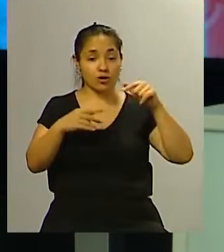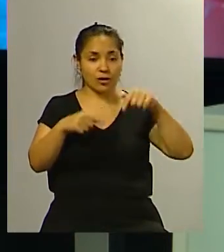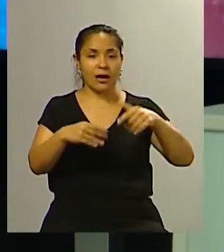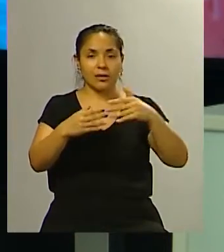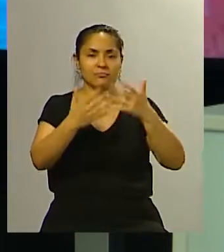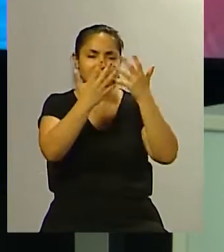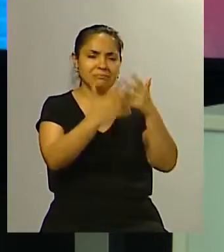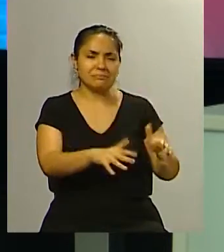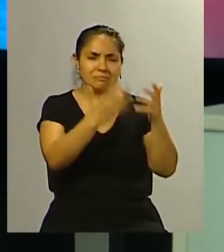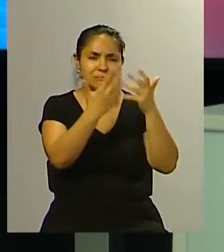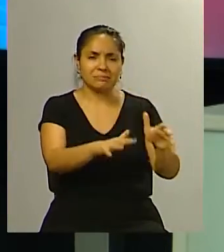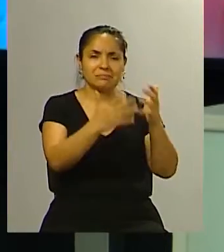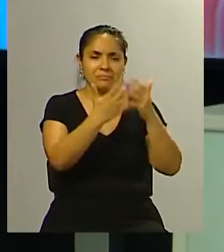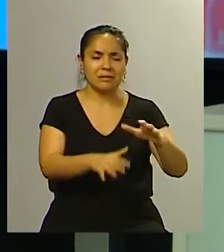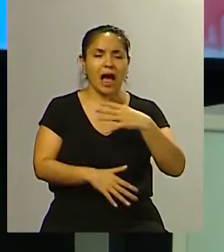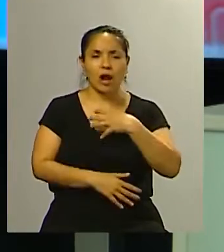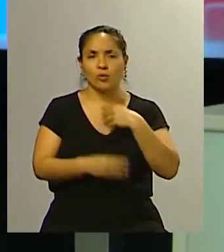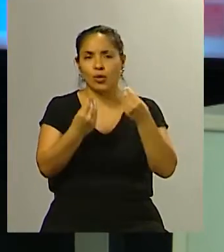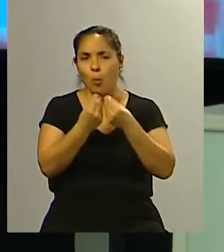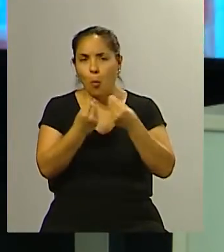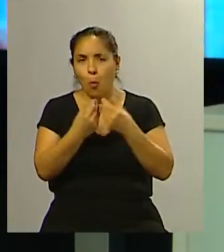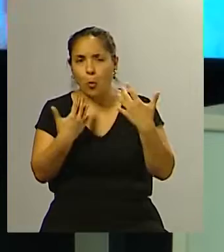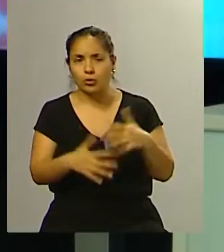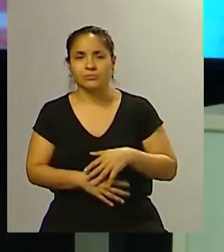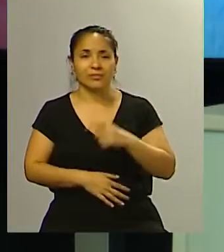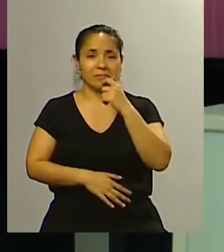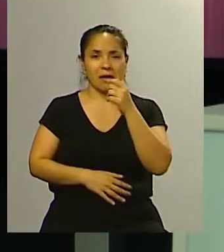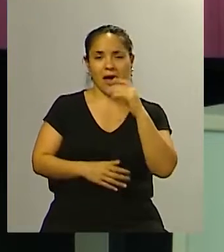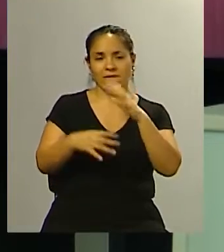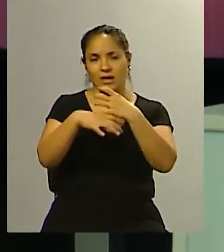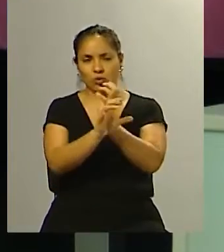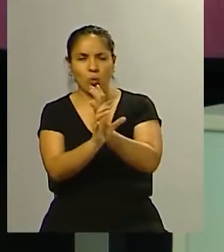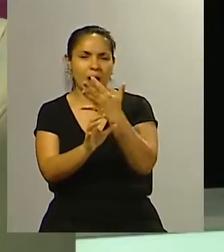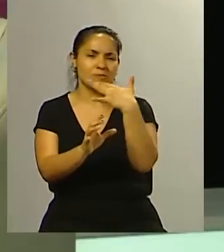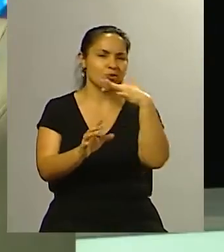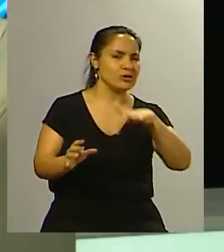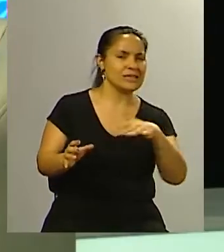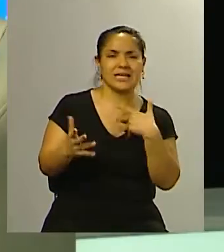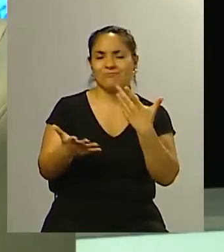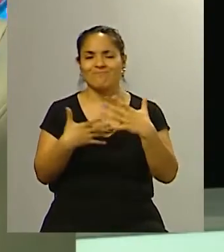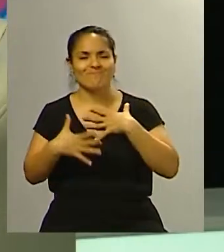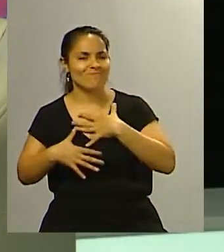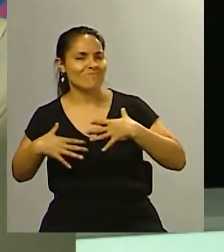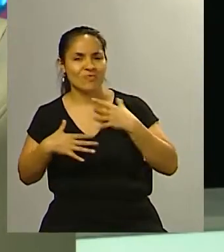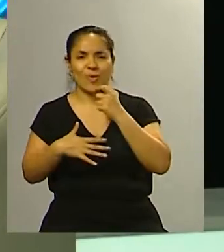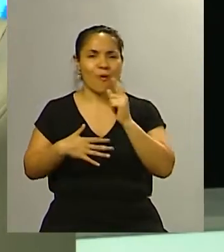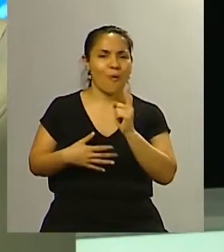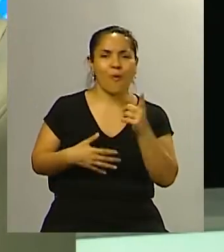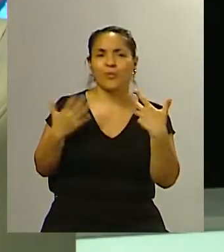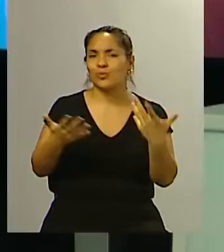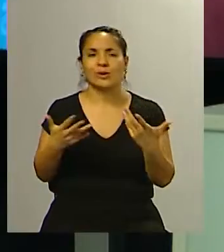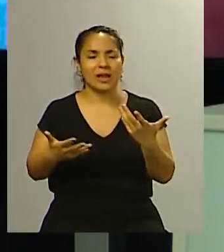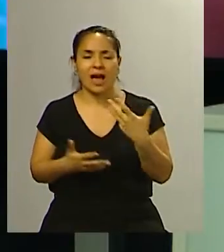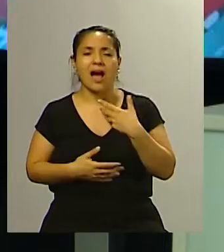significativo con esto de los chicos por ahí no se adaptaban a la virtualidad, no la entendían, o fue tal vez para